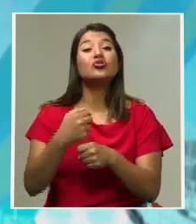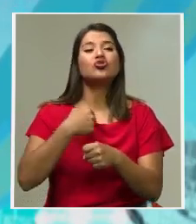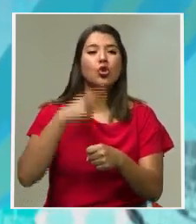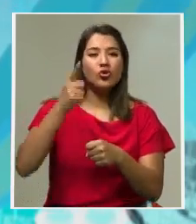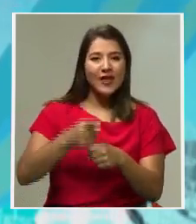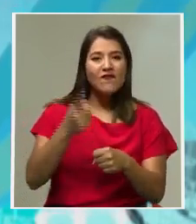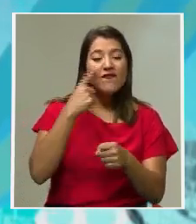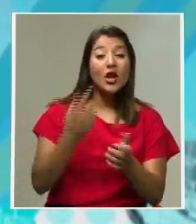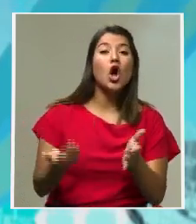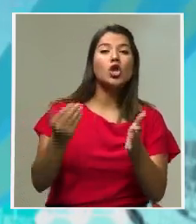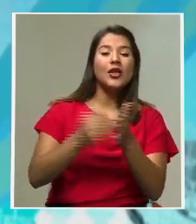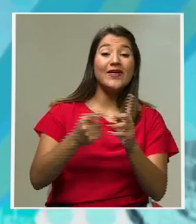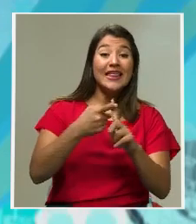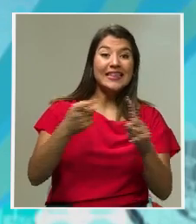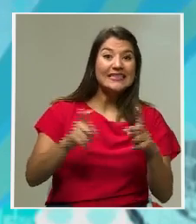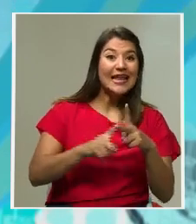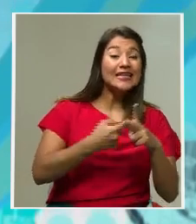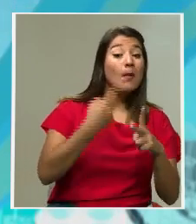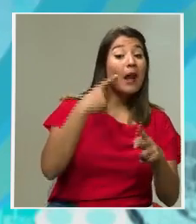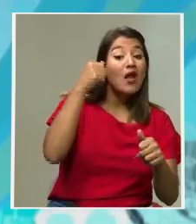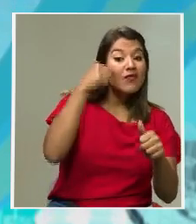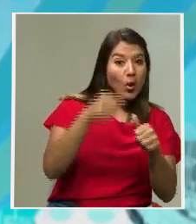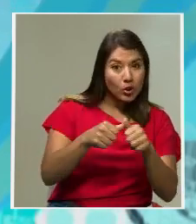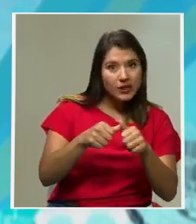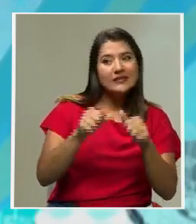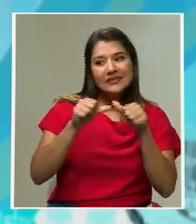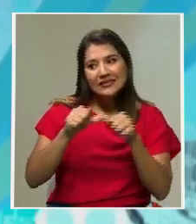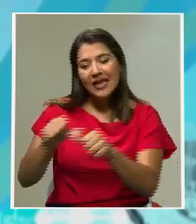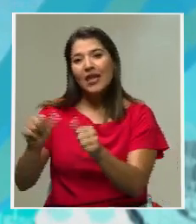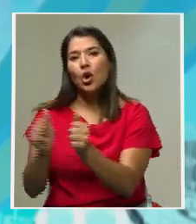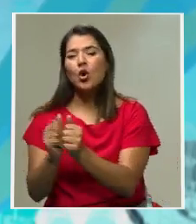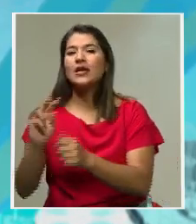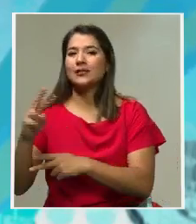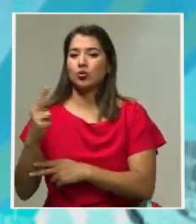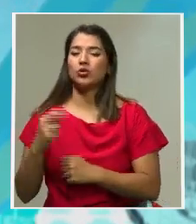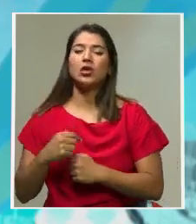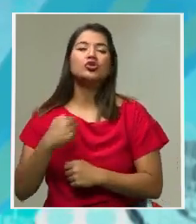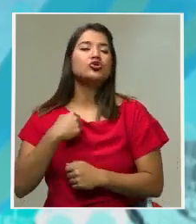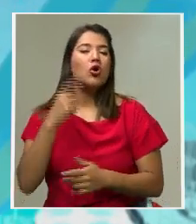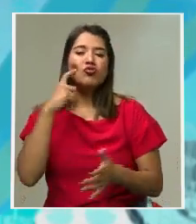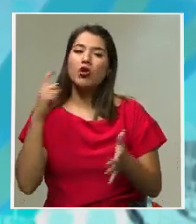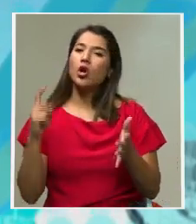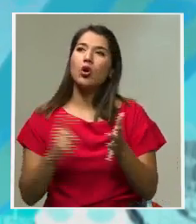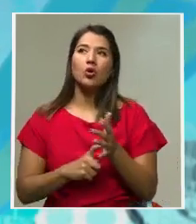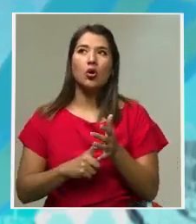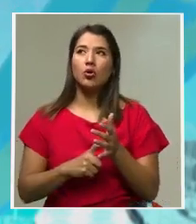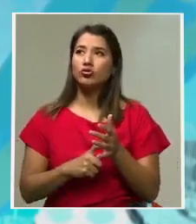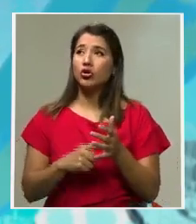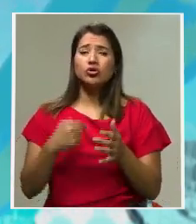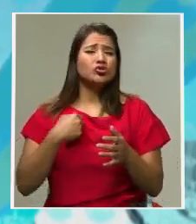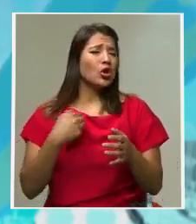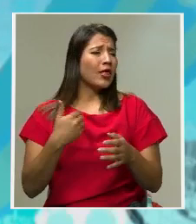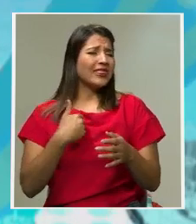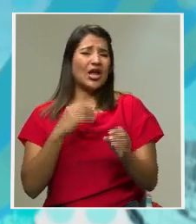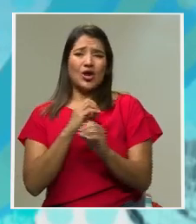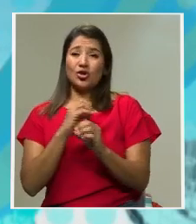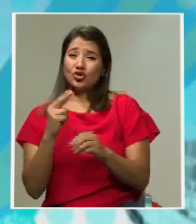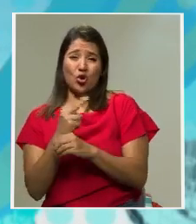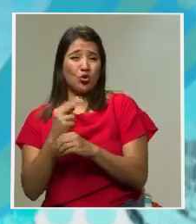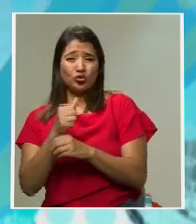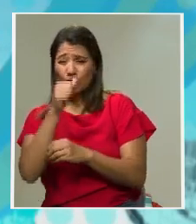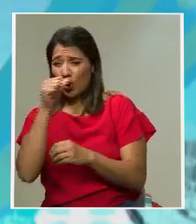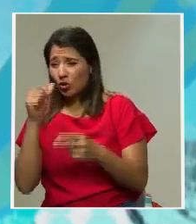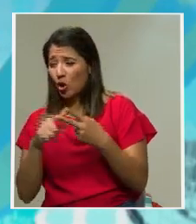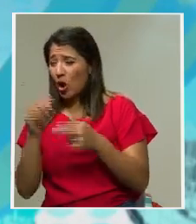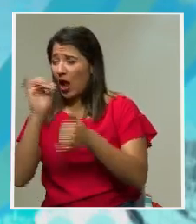capítulo. Claro. Para mí es una adicción. Yo soy adictiva, por dicha. Ni drogas, ni alcohol, ni